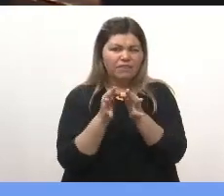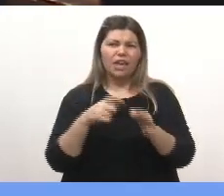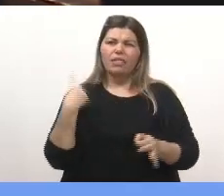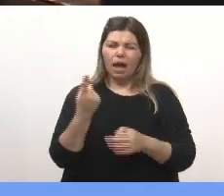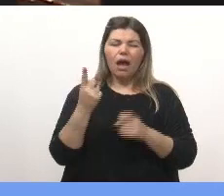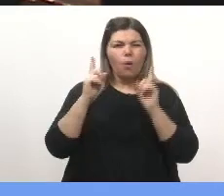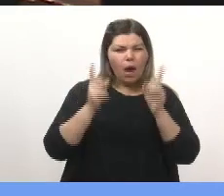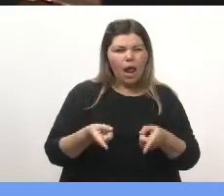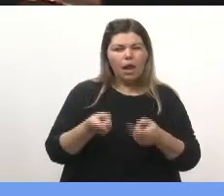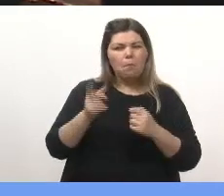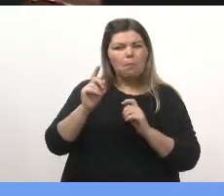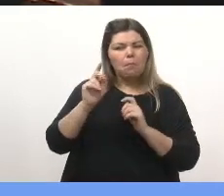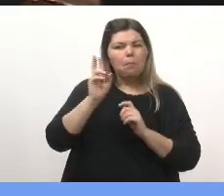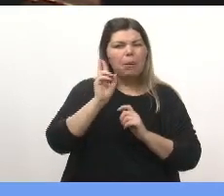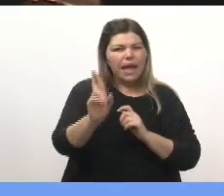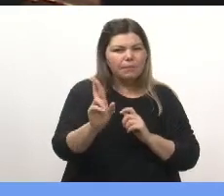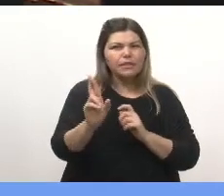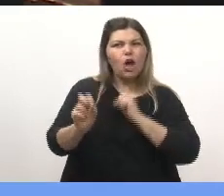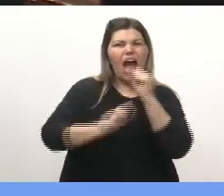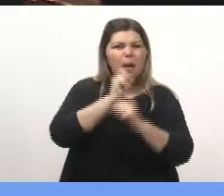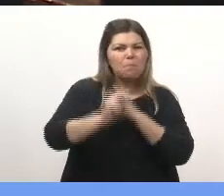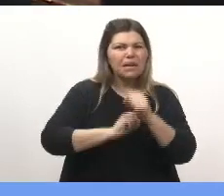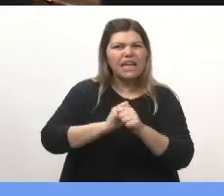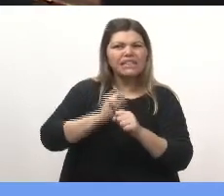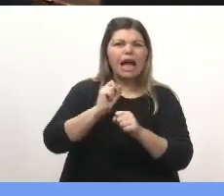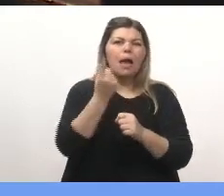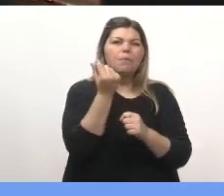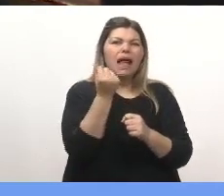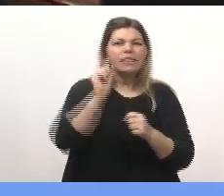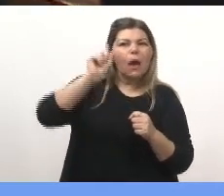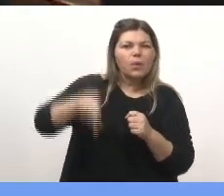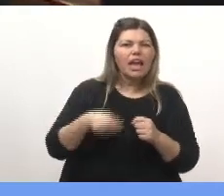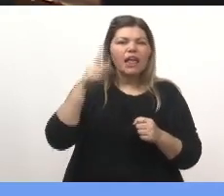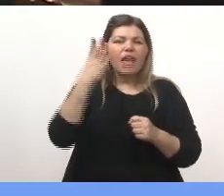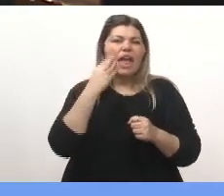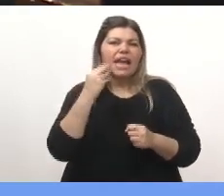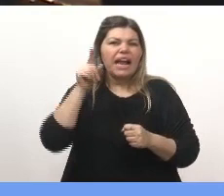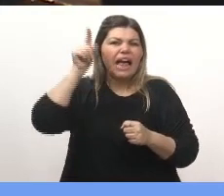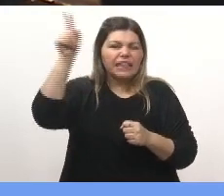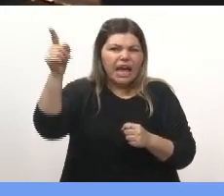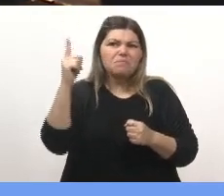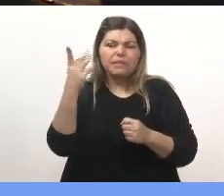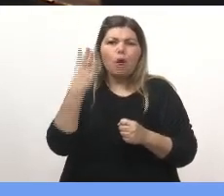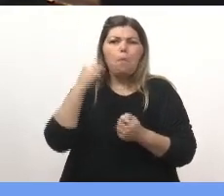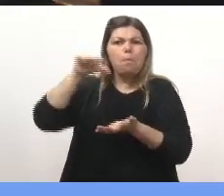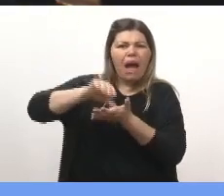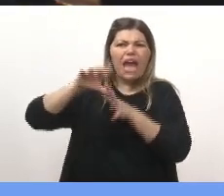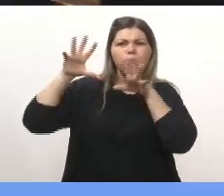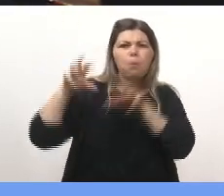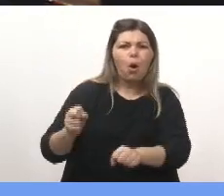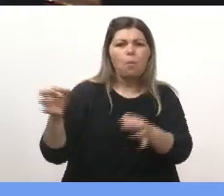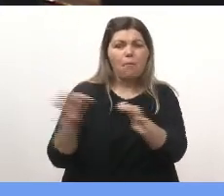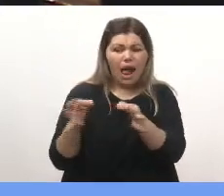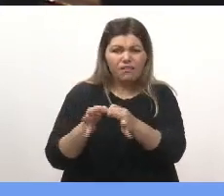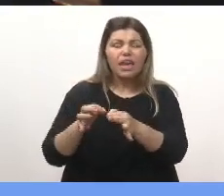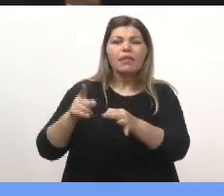permitido que una empresa de capitales ingleses, de capitales del país usurpador de nuestras Islas Malvinas,